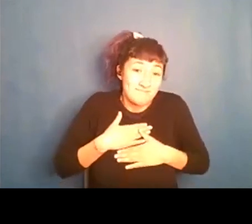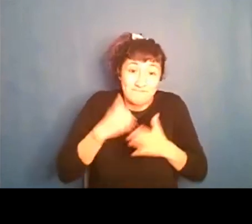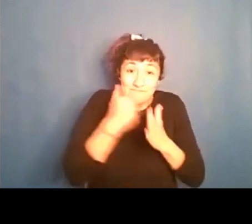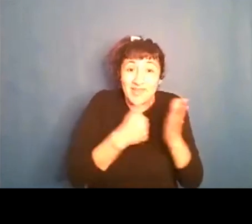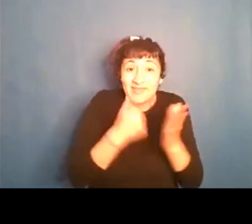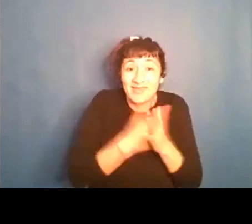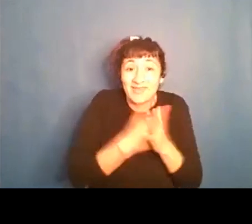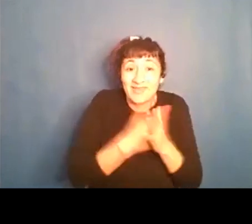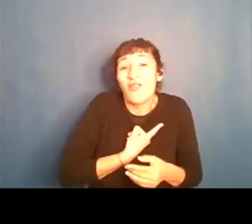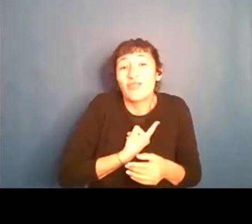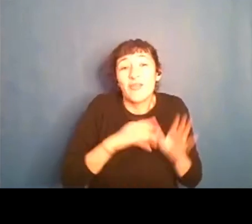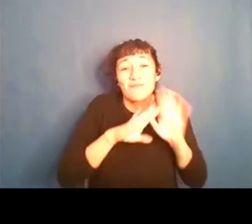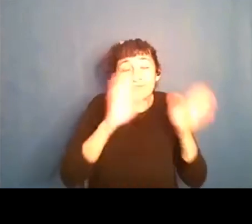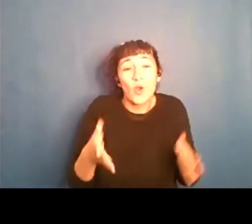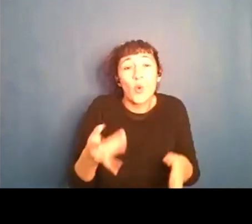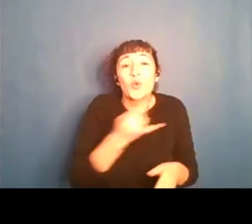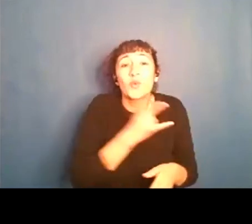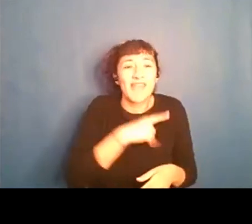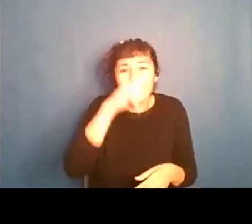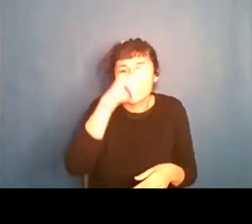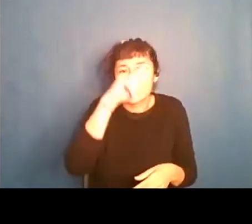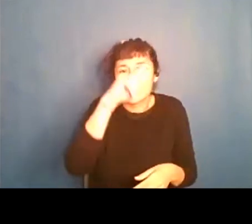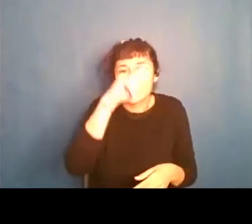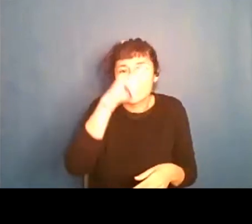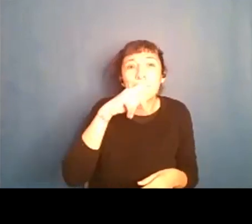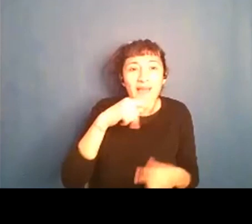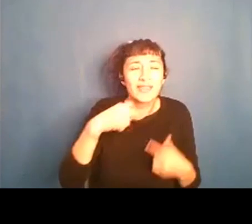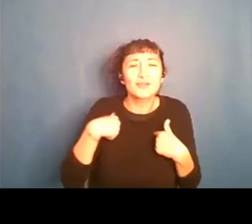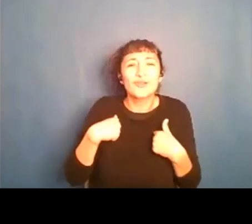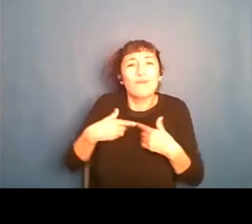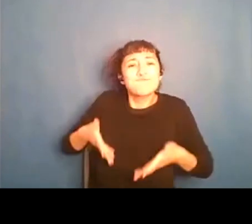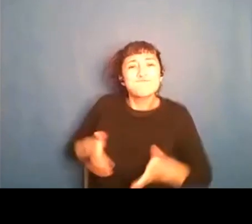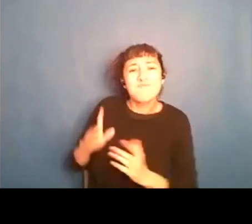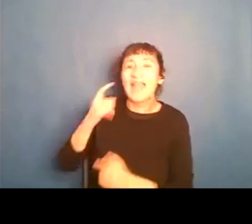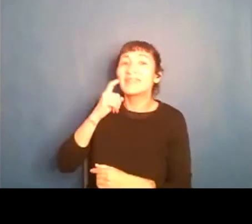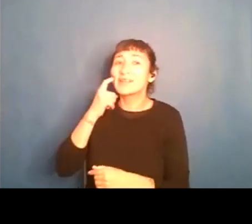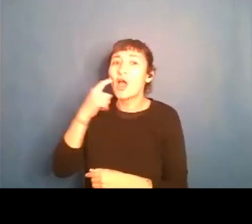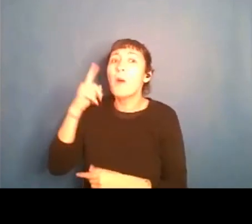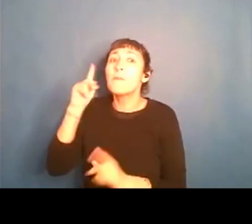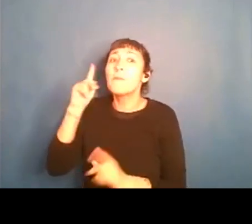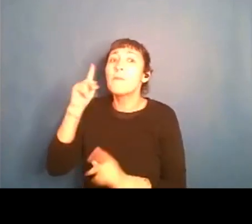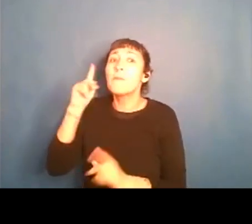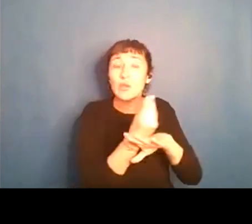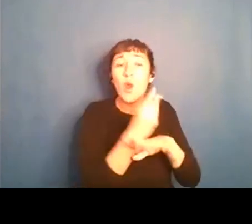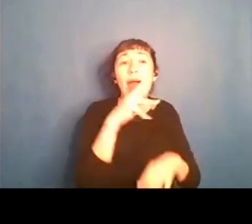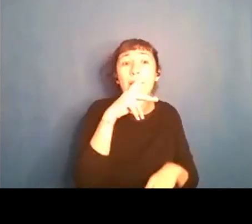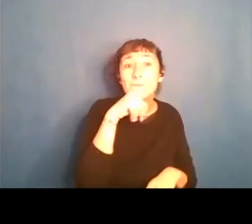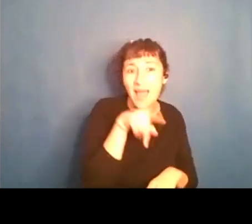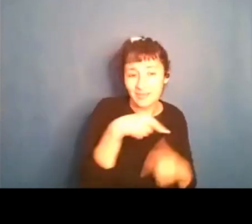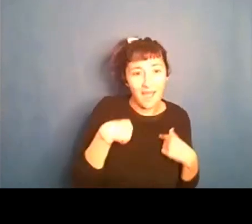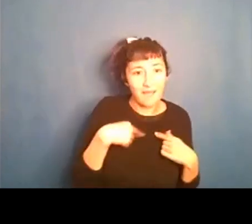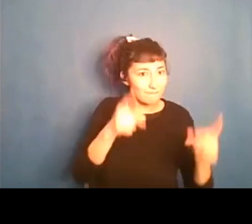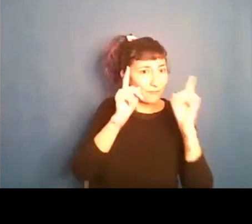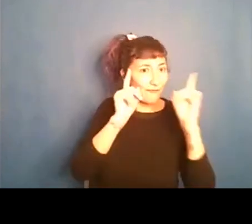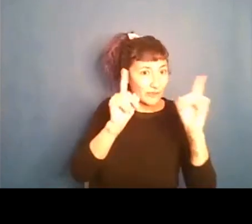Nacional de acá de La Plata. Soy de Entre Ríos, pero vivo en La Plata y docente de acá.